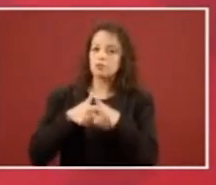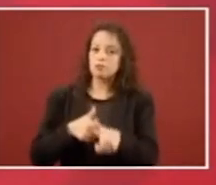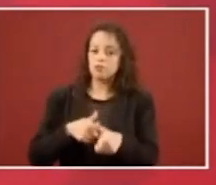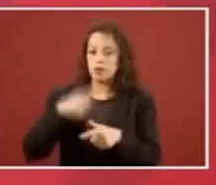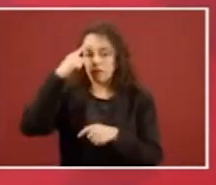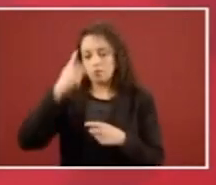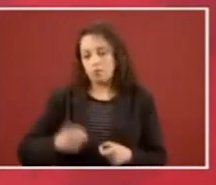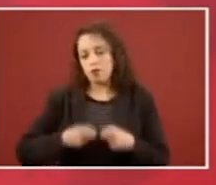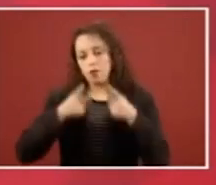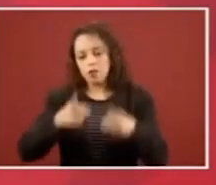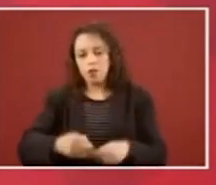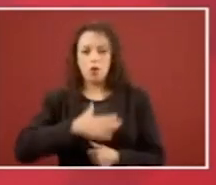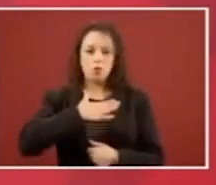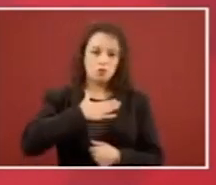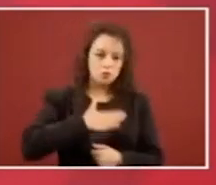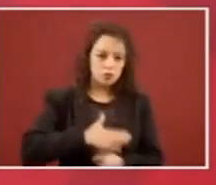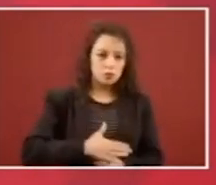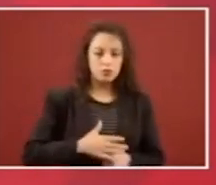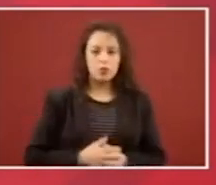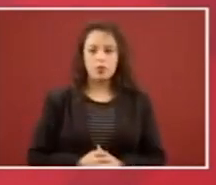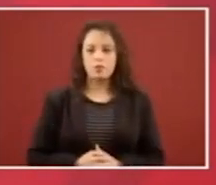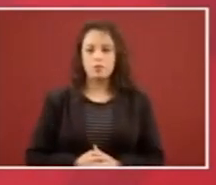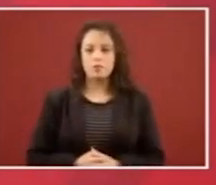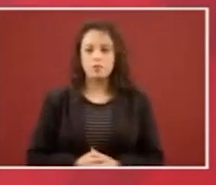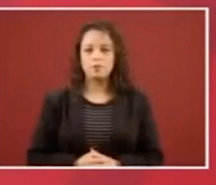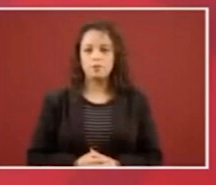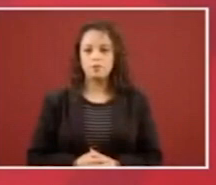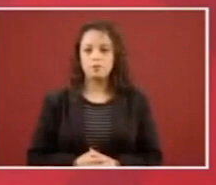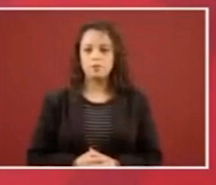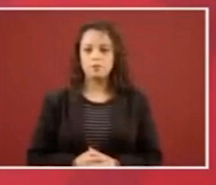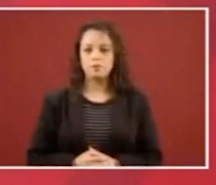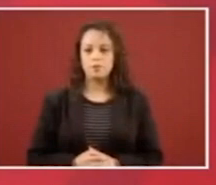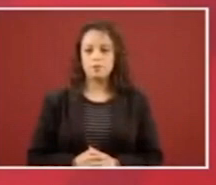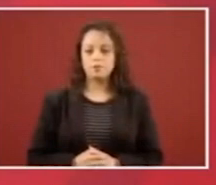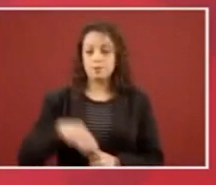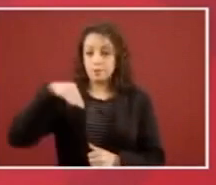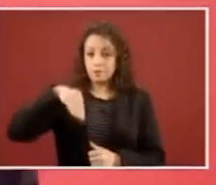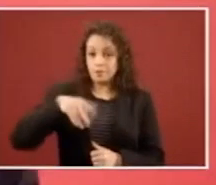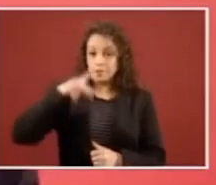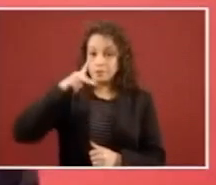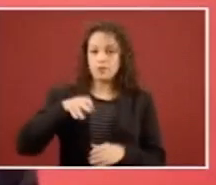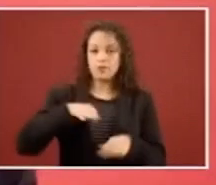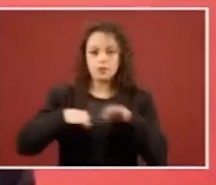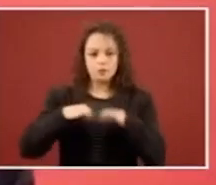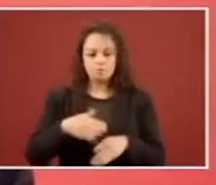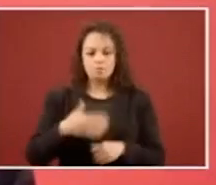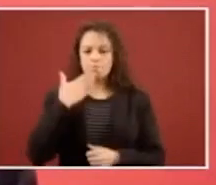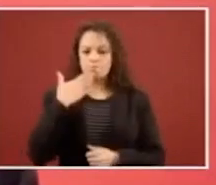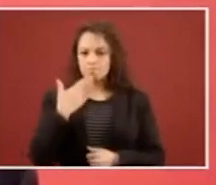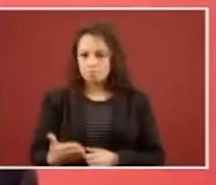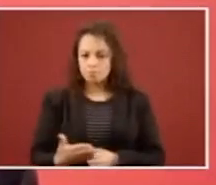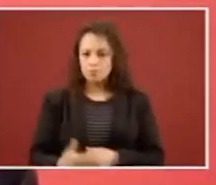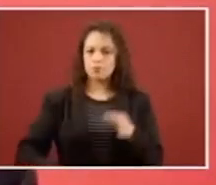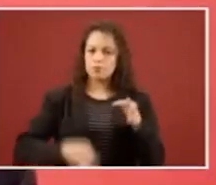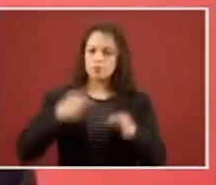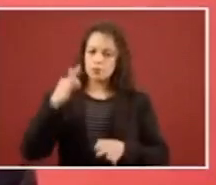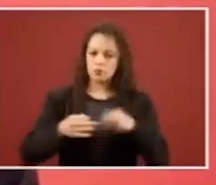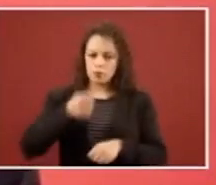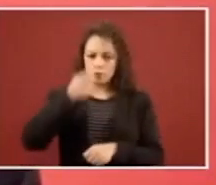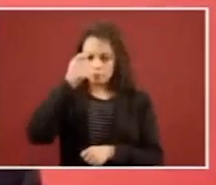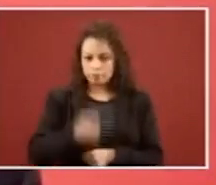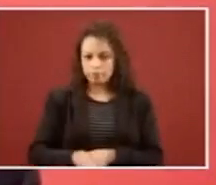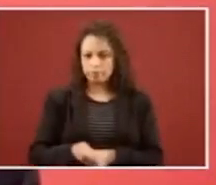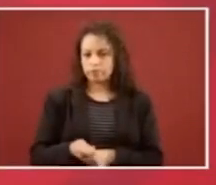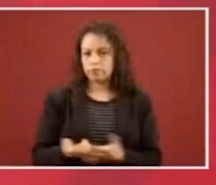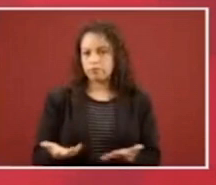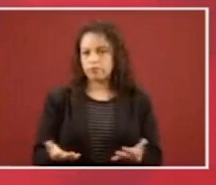de justicia y que actúen los ministerios públicos y jueces y